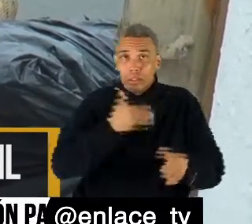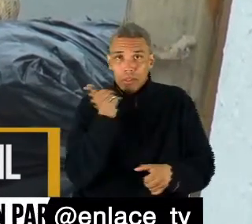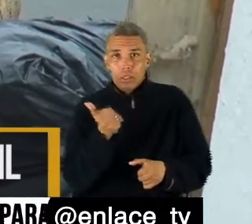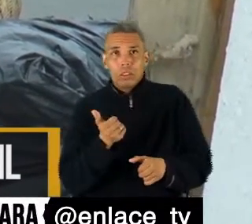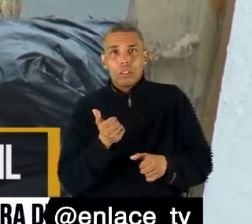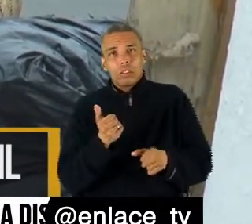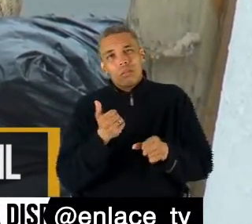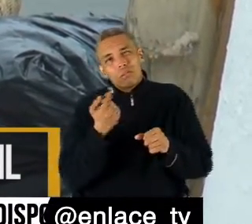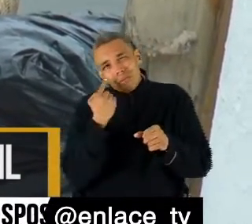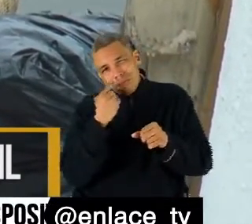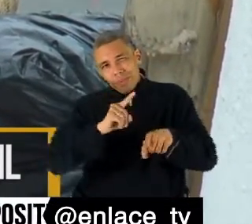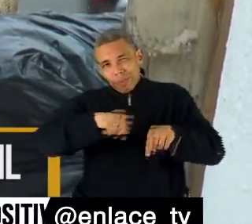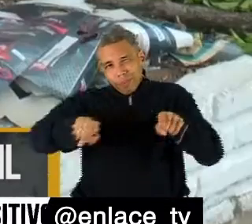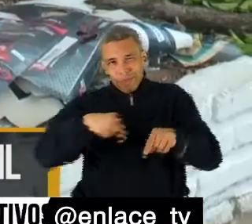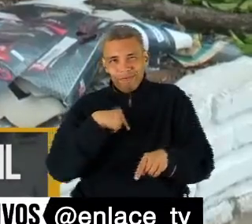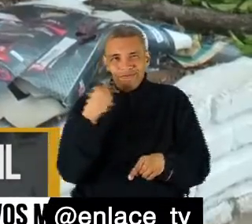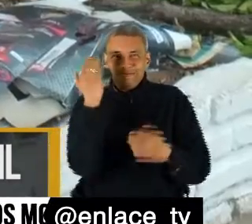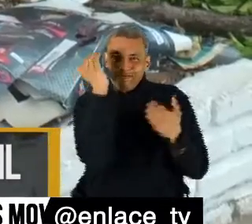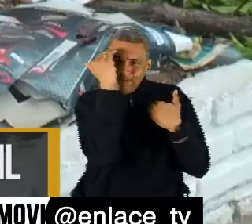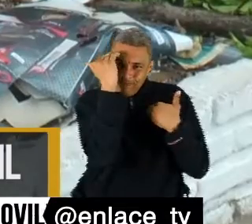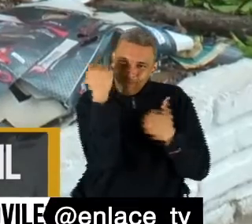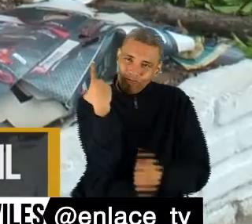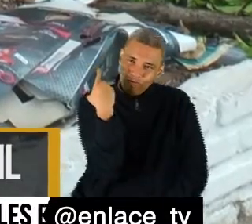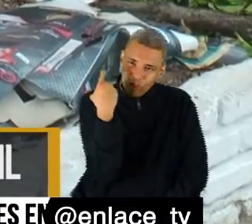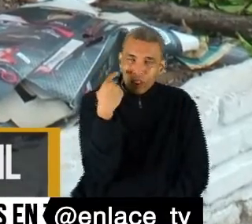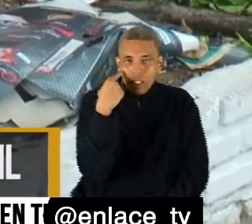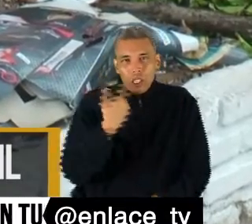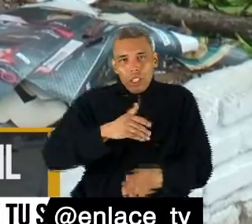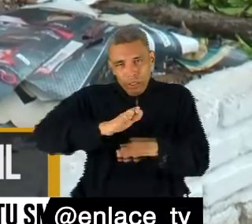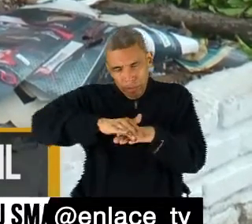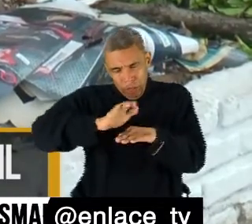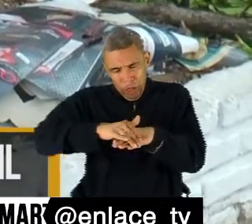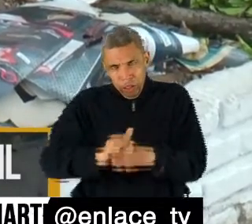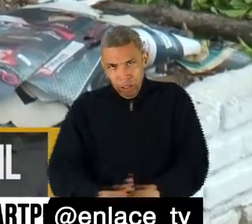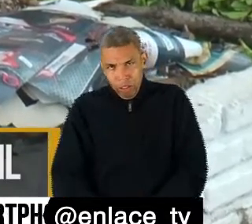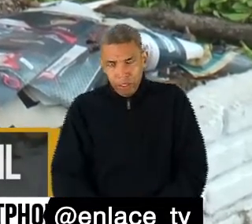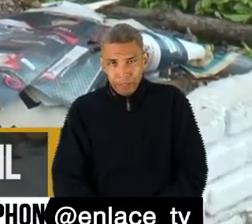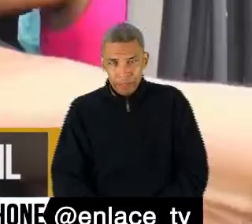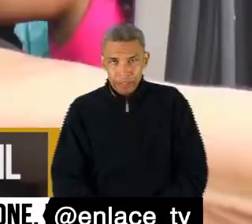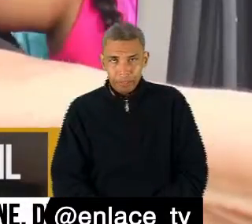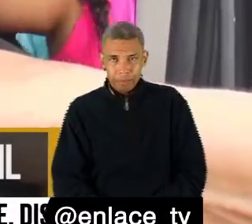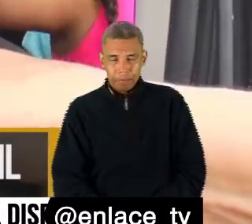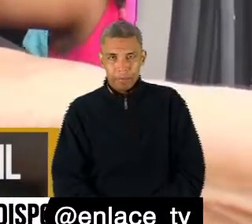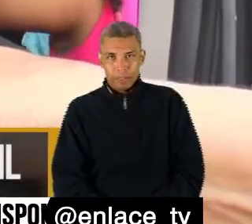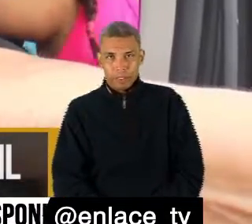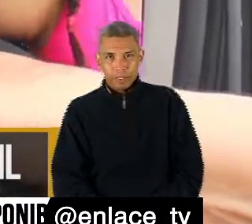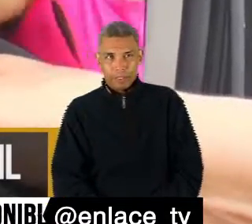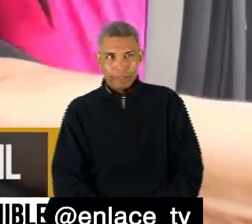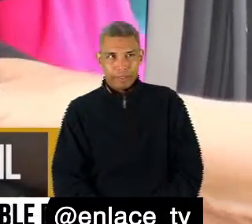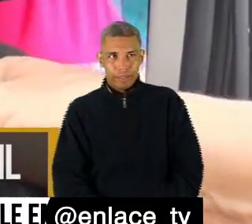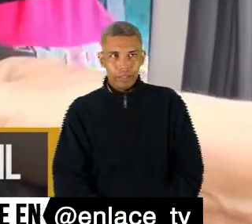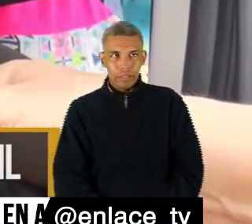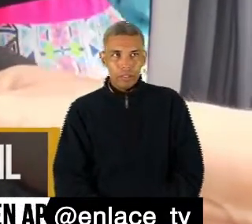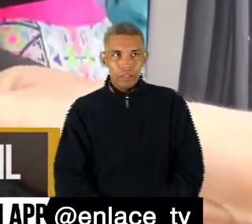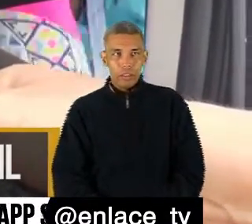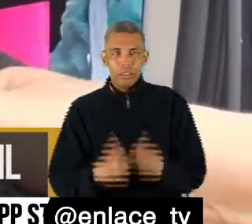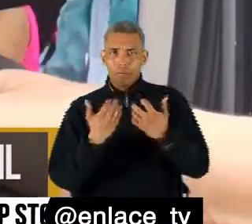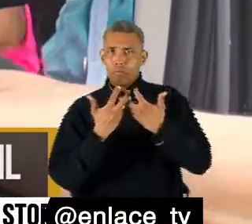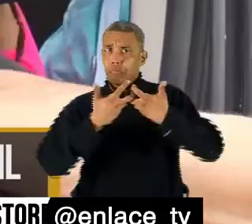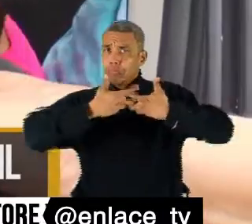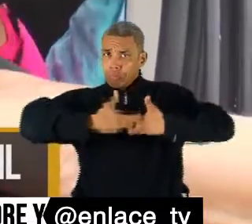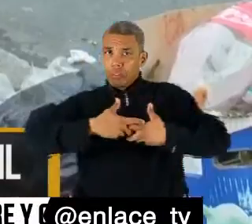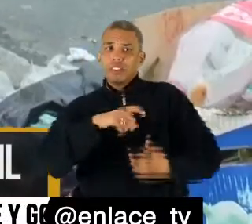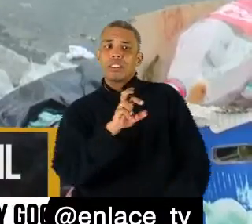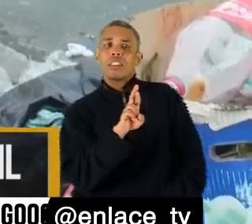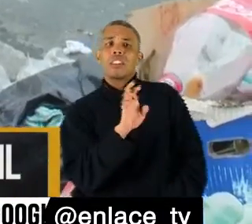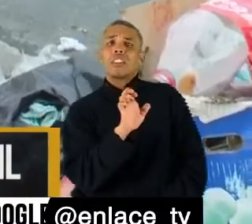cultura ciudadana, pero también de la oportuna intervención de la empresa de aseo. Yo pienso que debe haber otra empresa adicional a esa que le